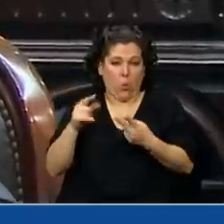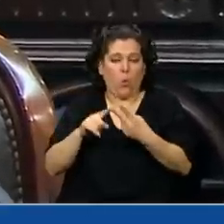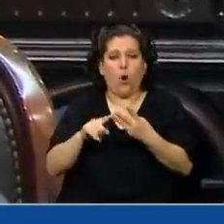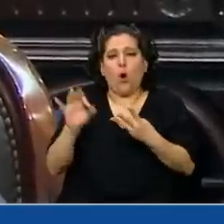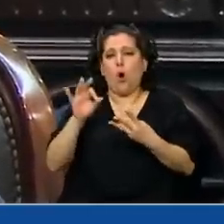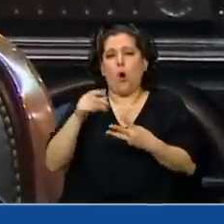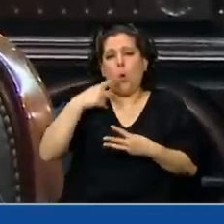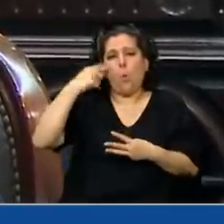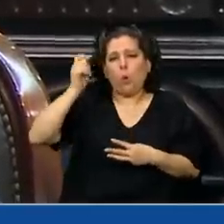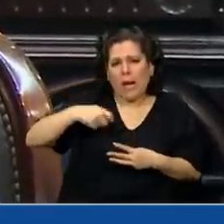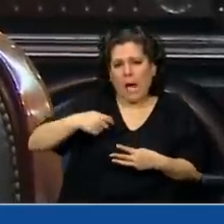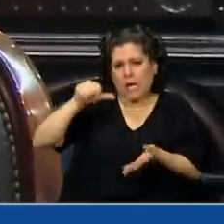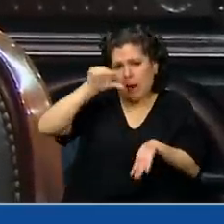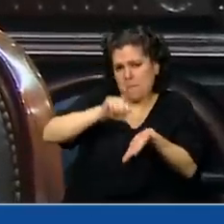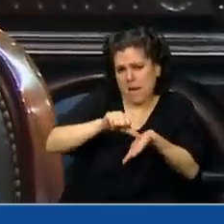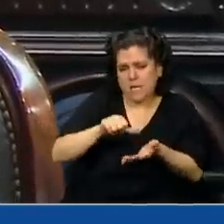o en Ucrania, ¿no?